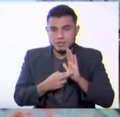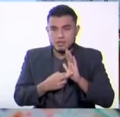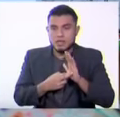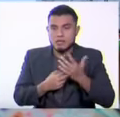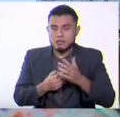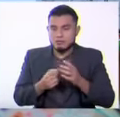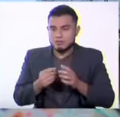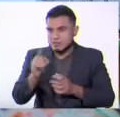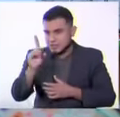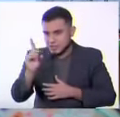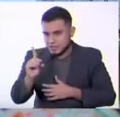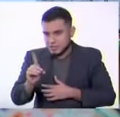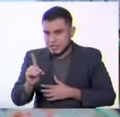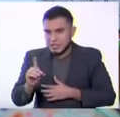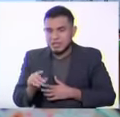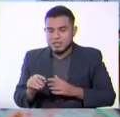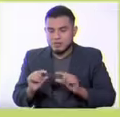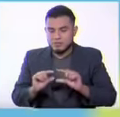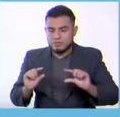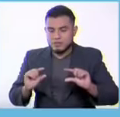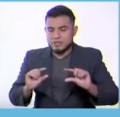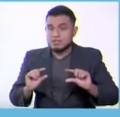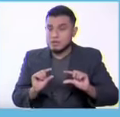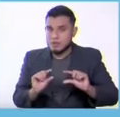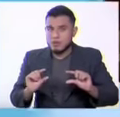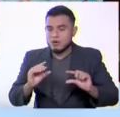llamada cariograma.